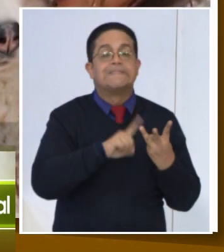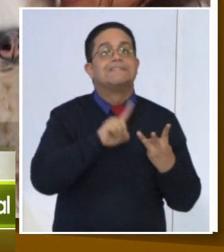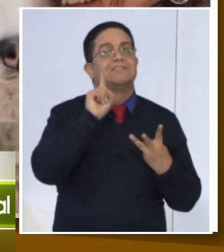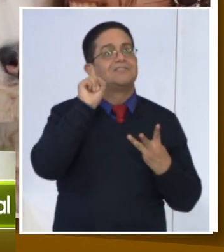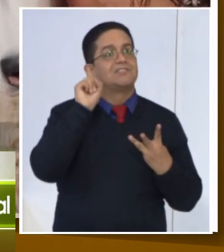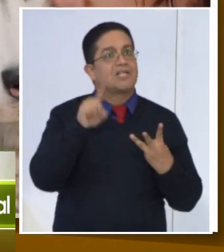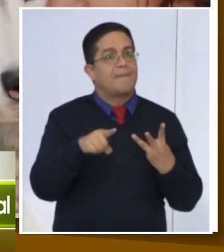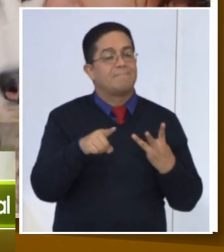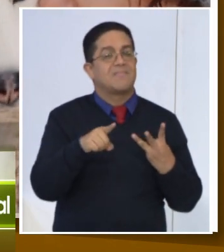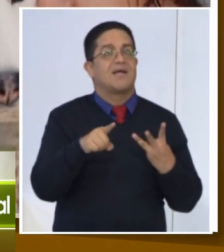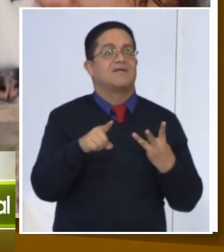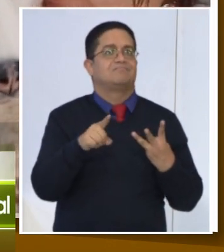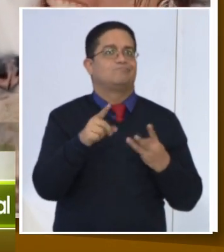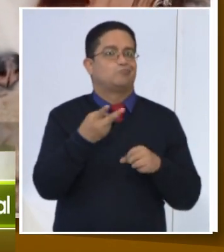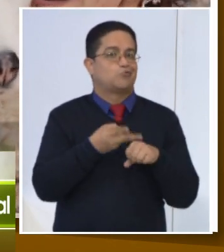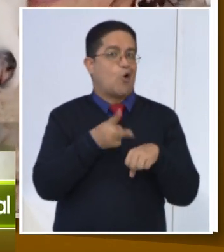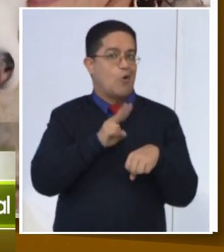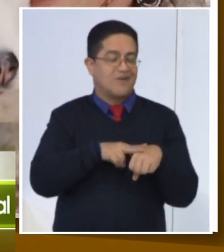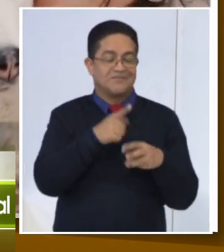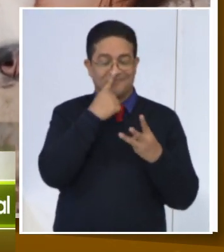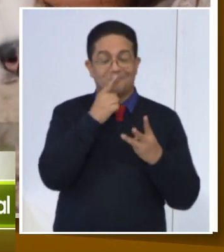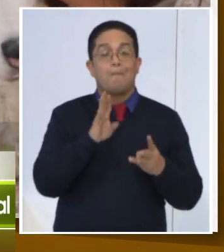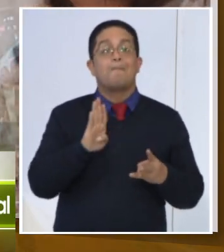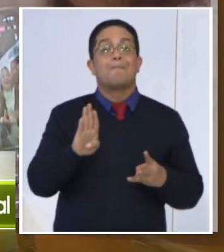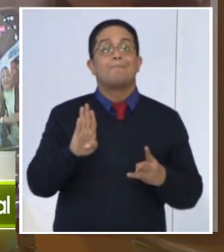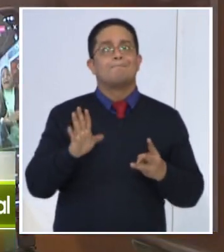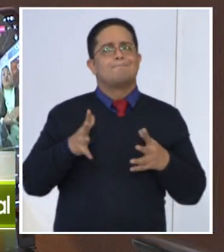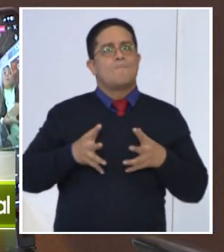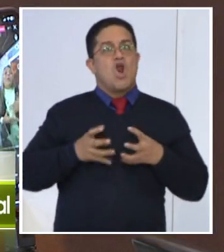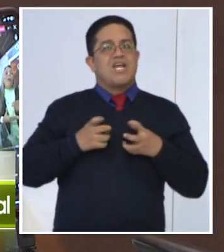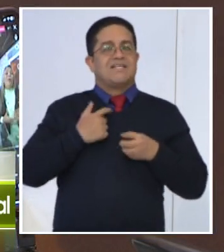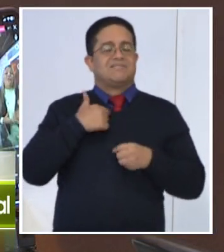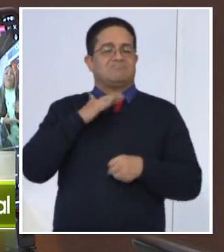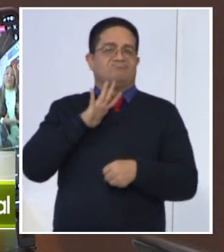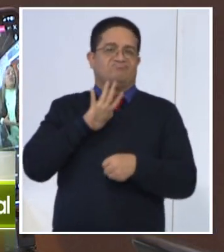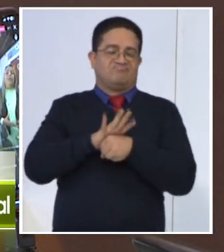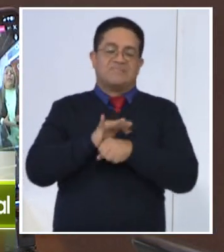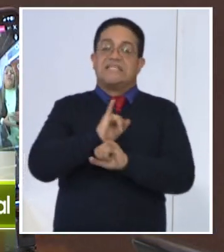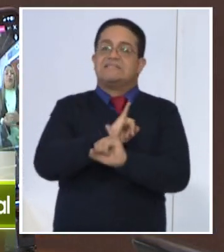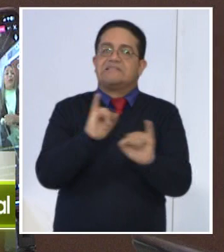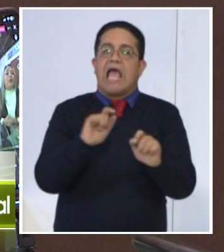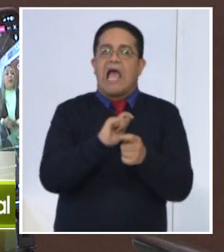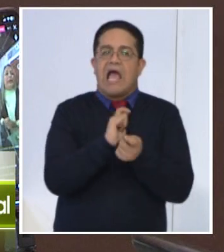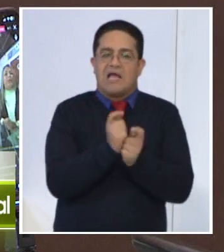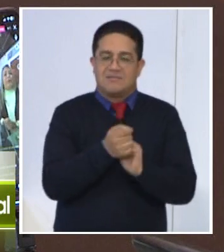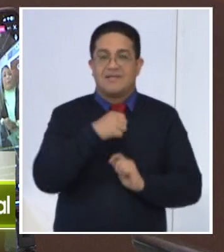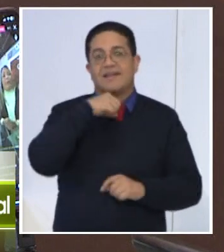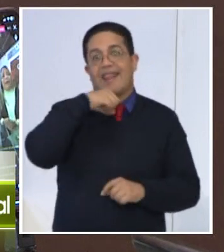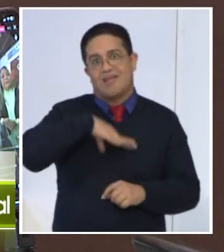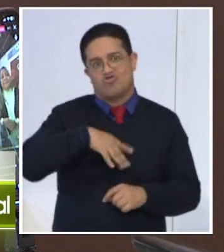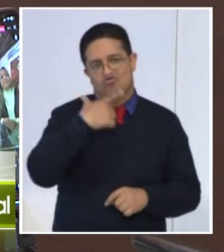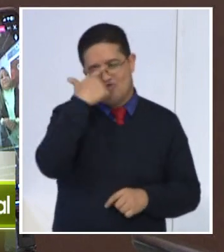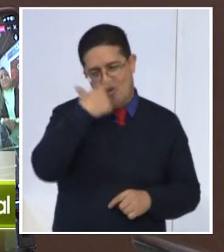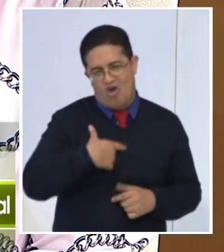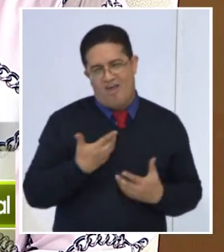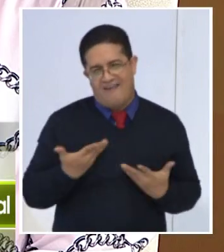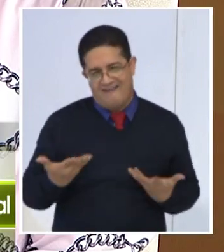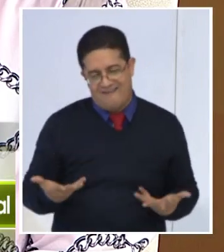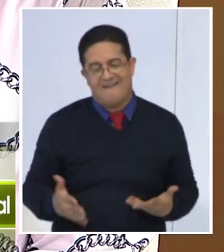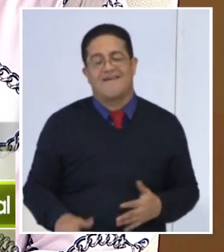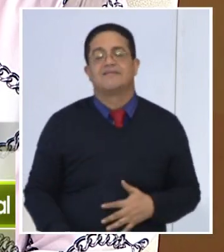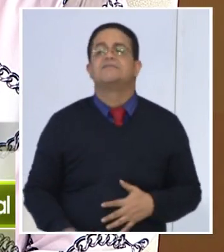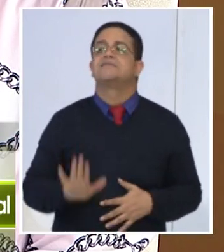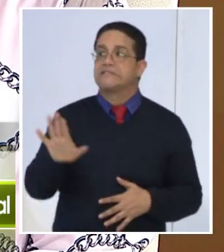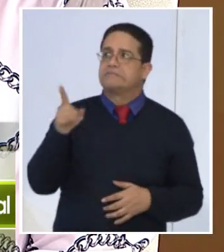de rinosinusitis, bronquitis, que ya es como una modificación de la historia natural de la enfermedad. Sí, vemos entonces